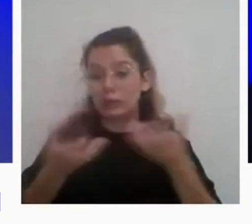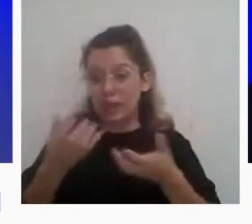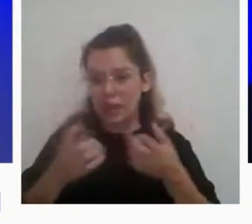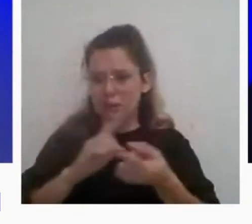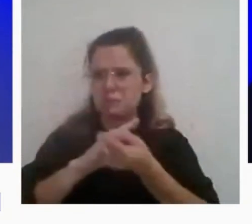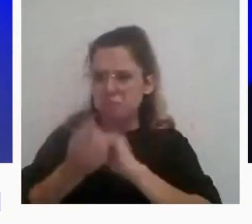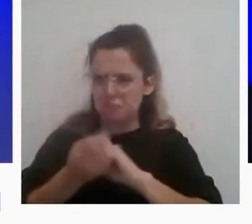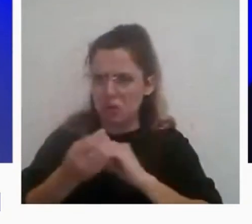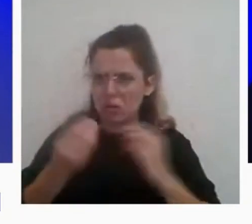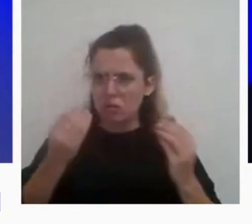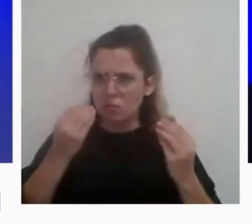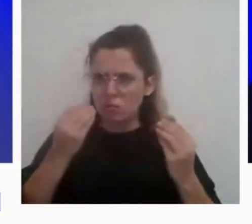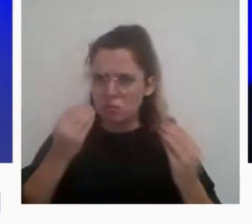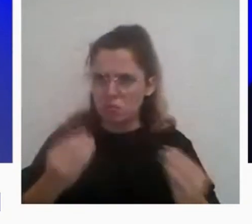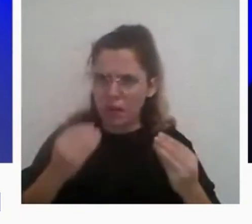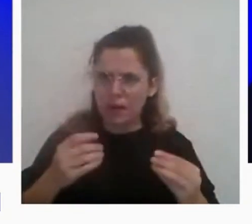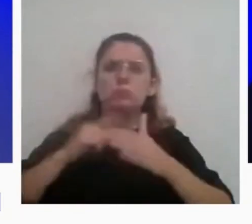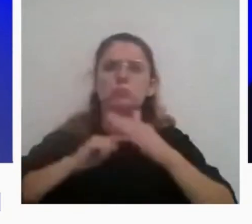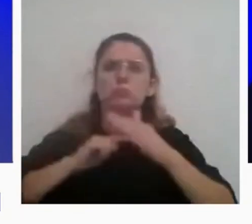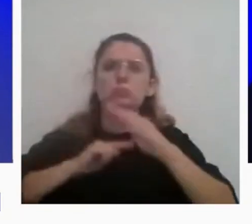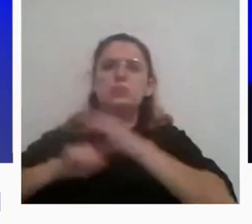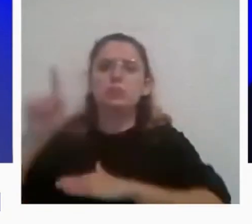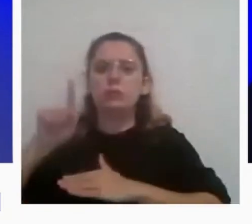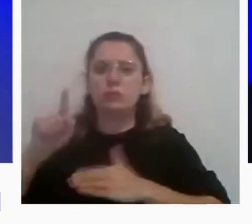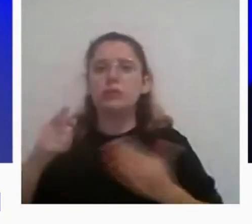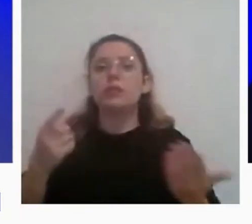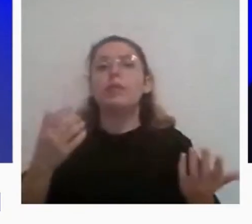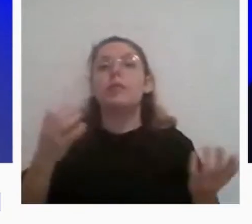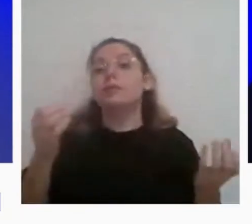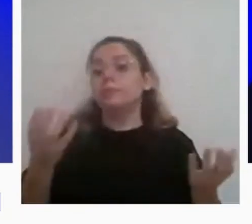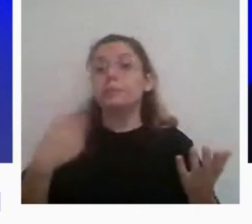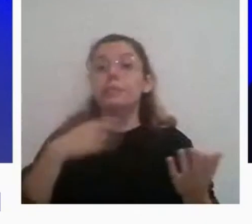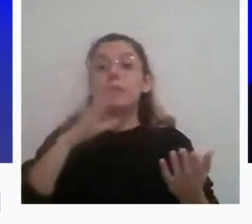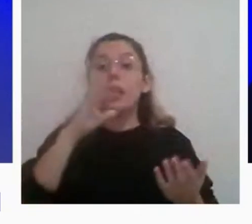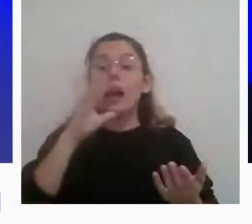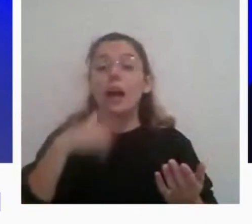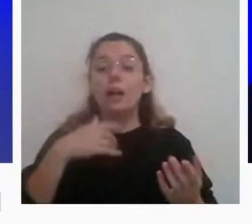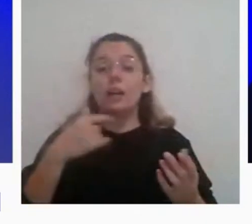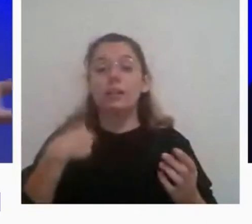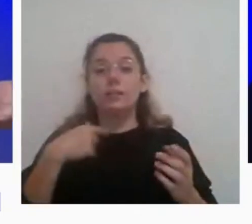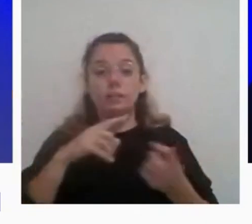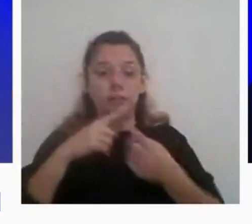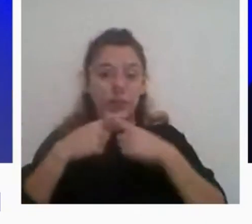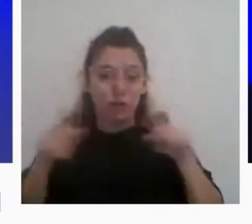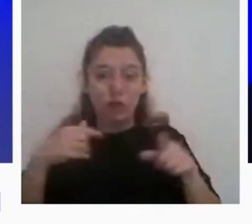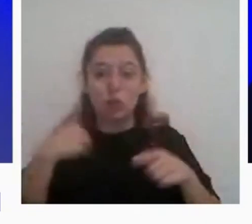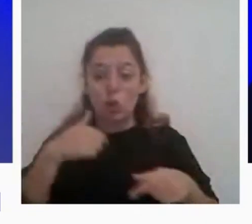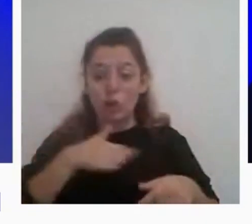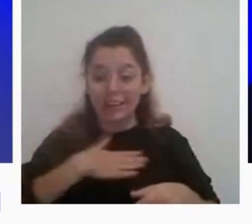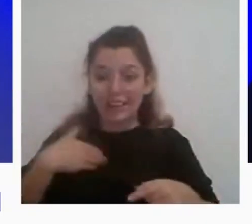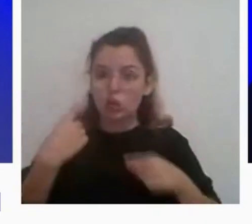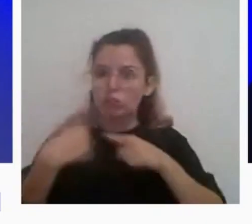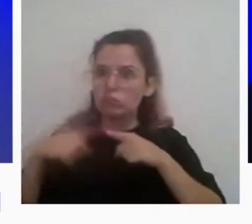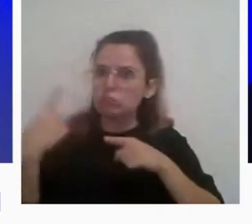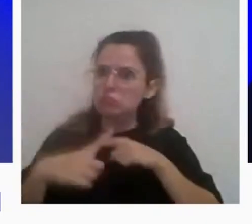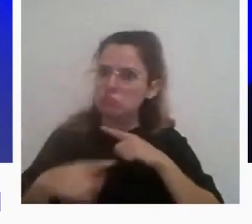bien, y que es lo típico de las startups que pueden ser unicornios y valer 1.000 millones de euros, a mí eso me da igual, yo lo que quiero es hacer algo muy grande, algo